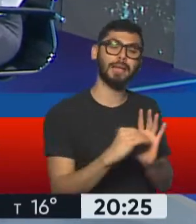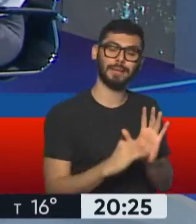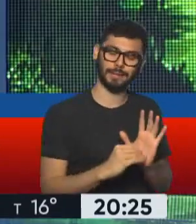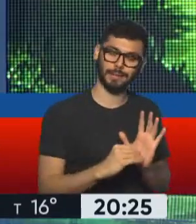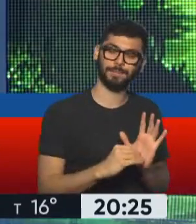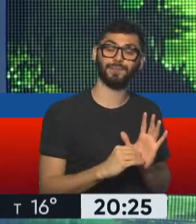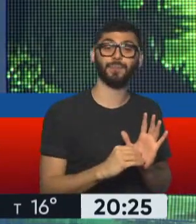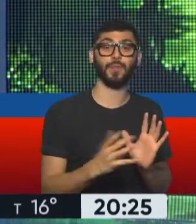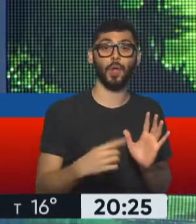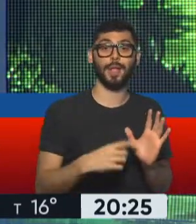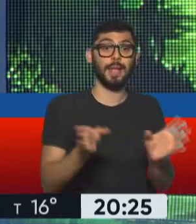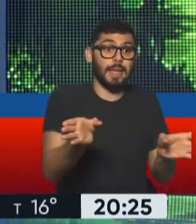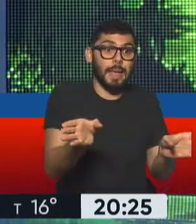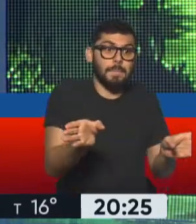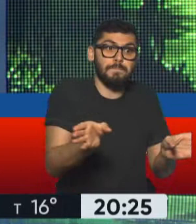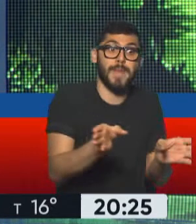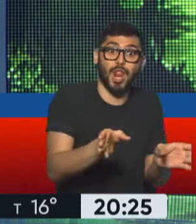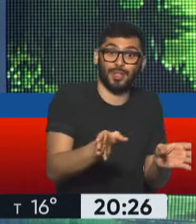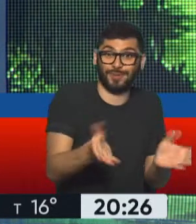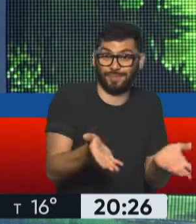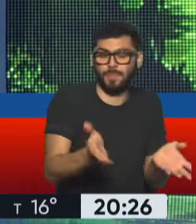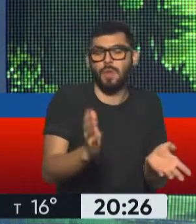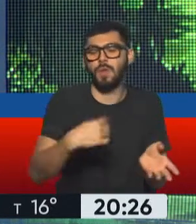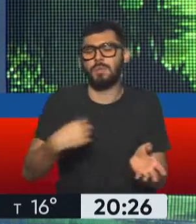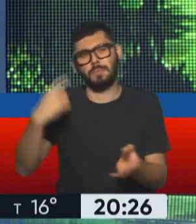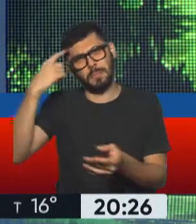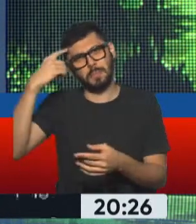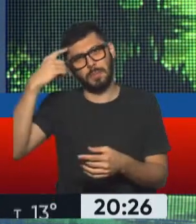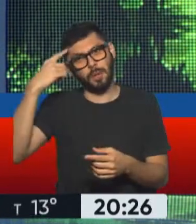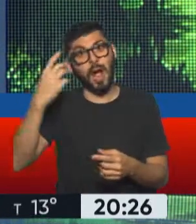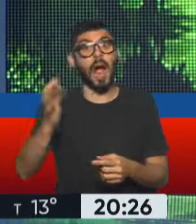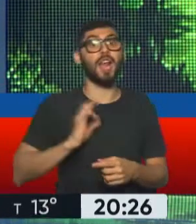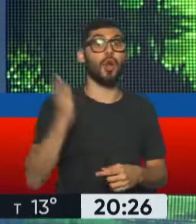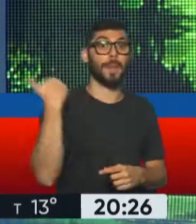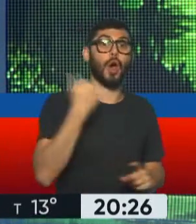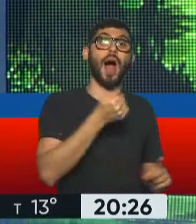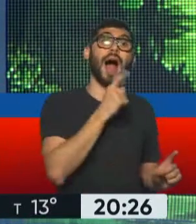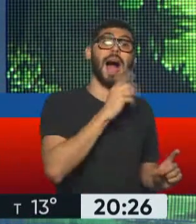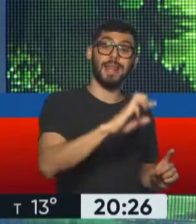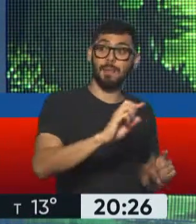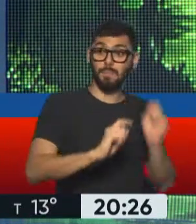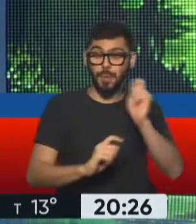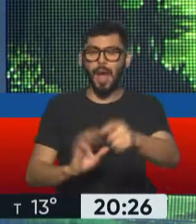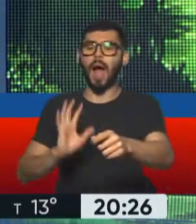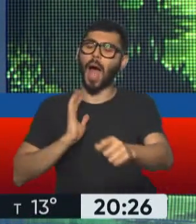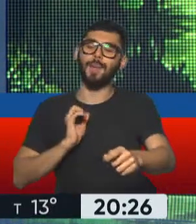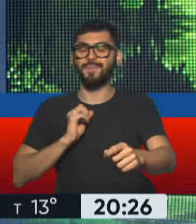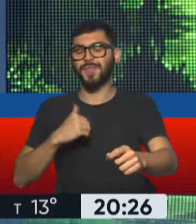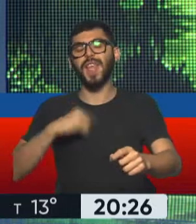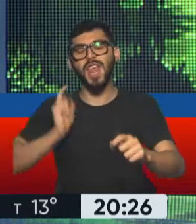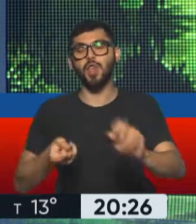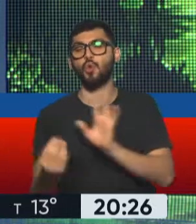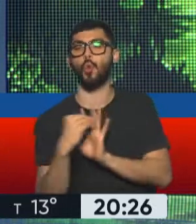por lo tanto tiene un alcance un poco menor, lo que dijimos es, bueno, si el año pasado recibiste ATP, podés inscribirte igual en el Preservar